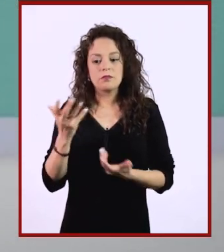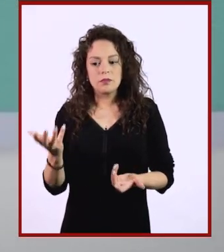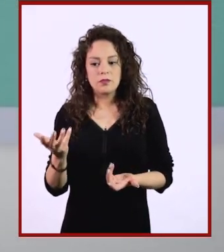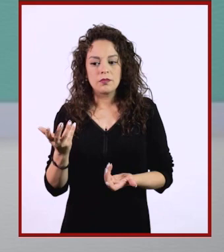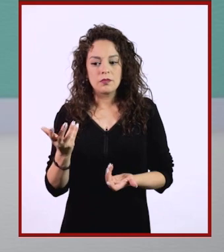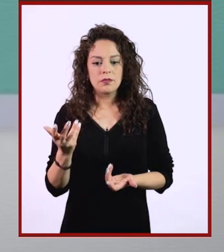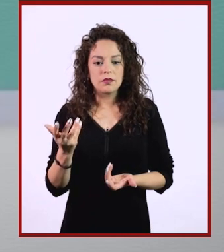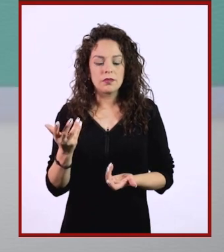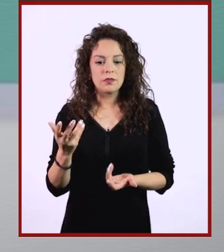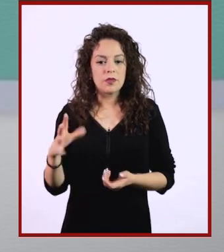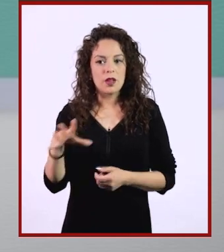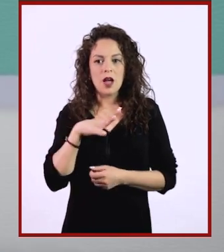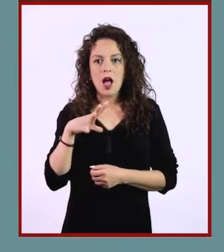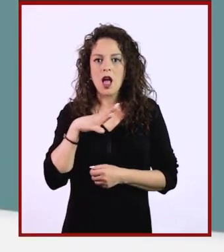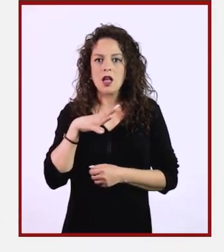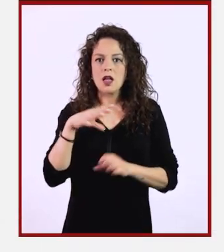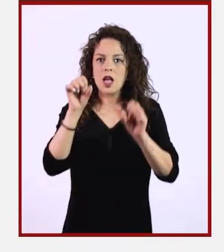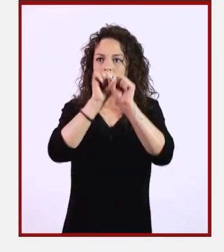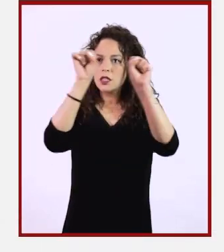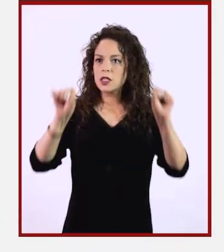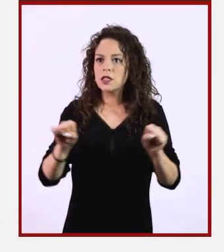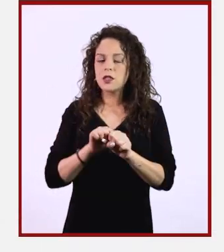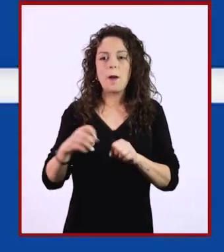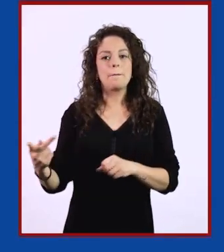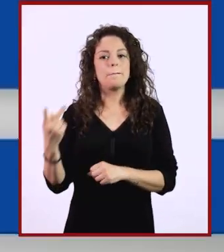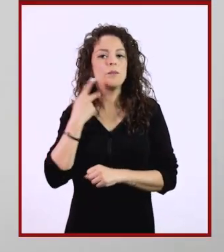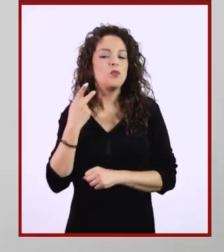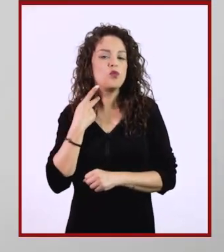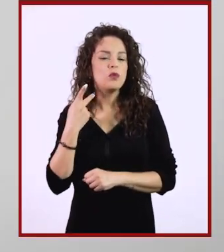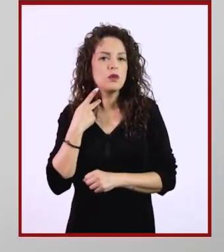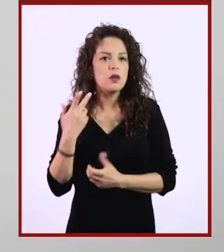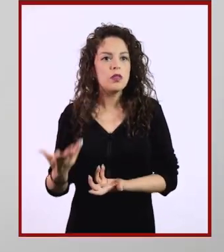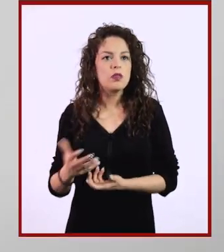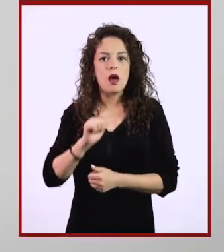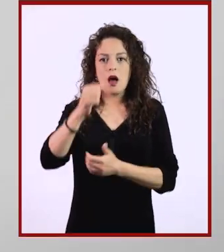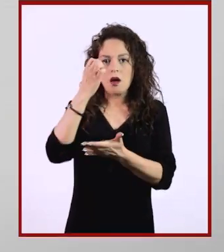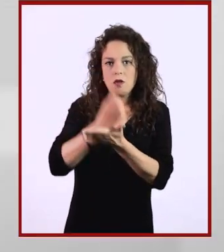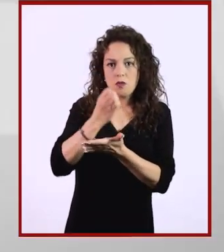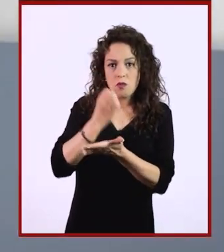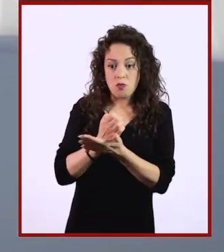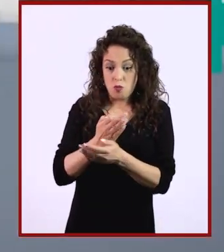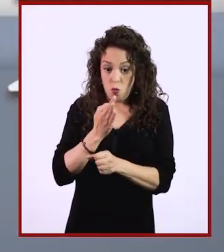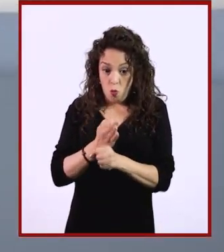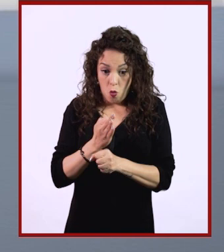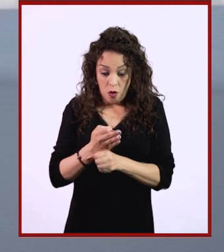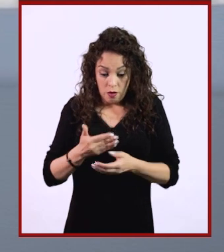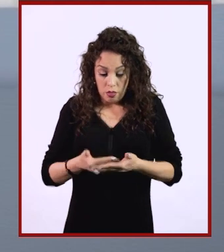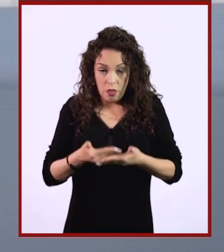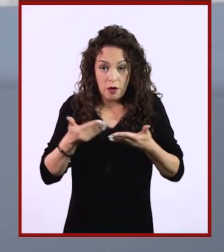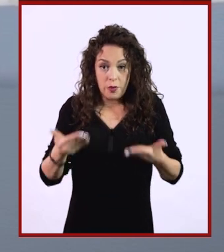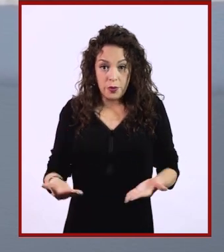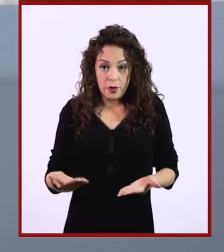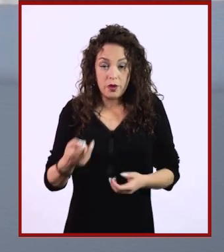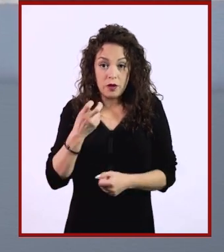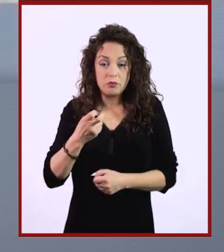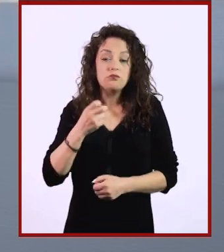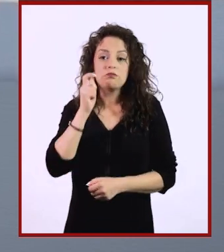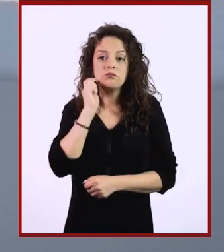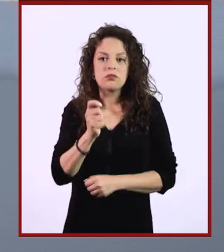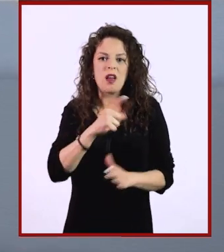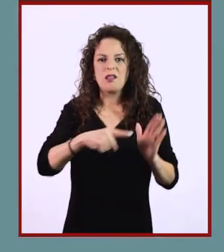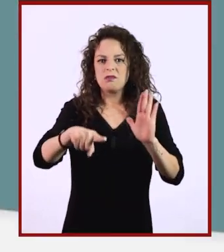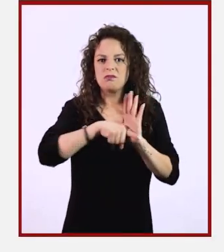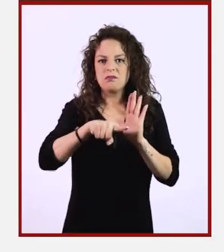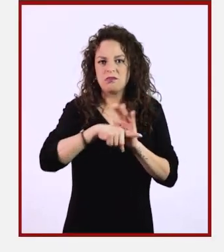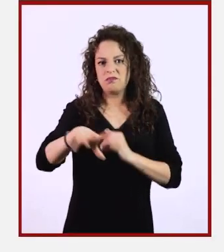que implica el sistema político, el sistema económico actual y todo los efectos